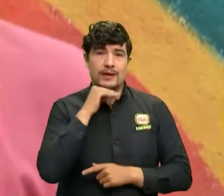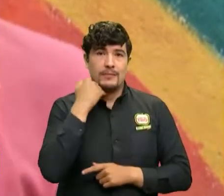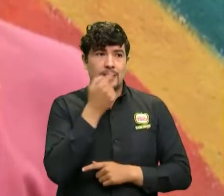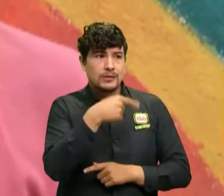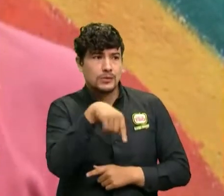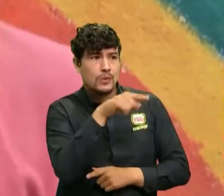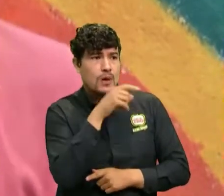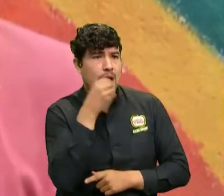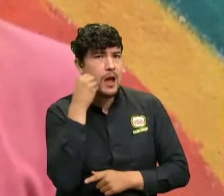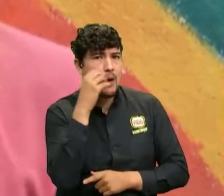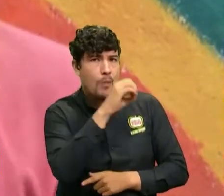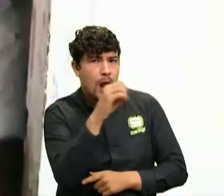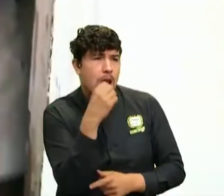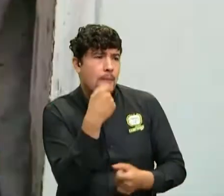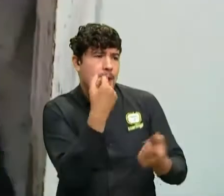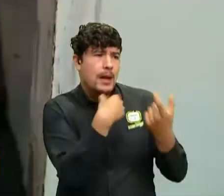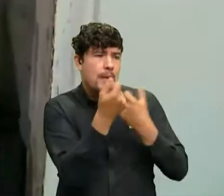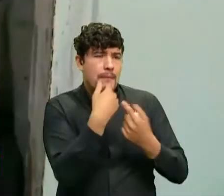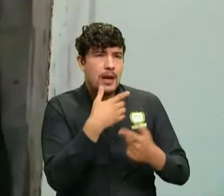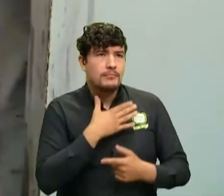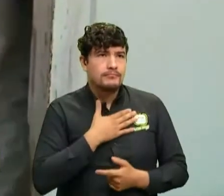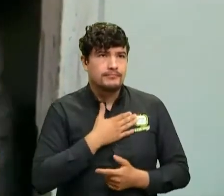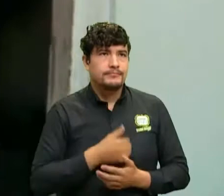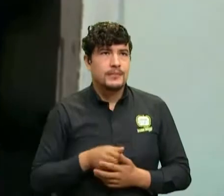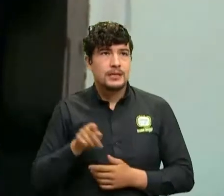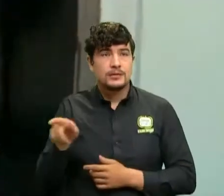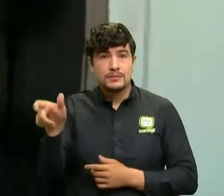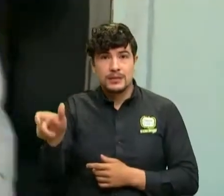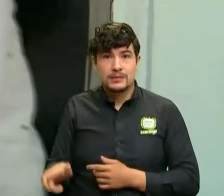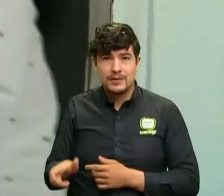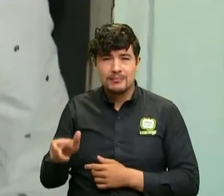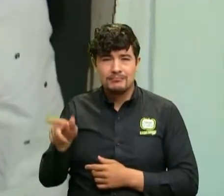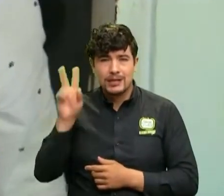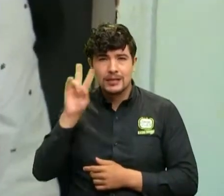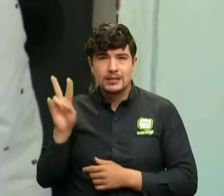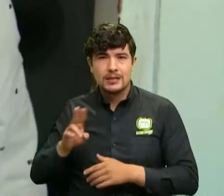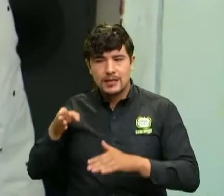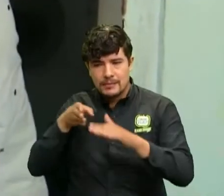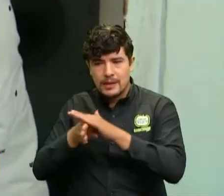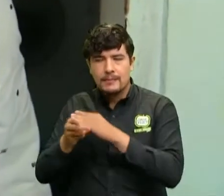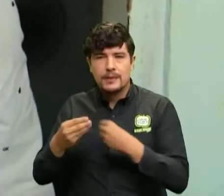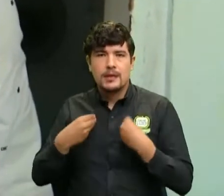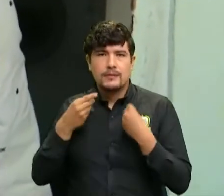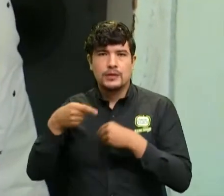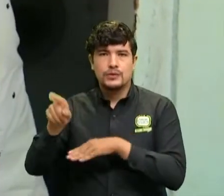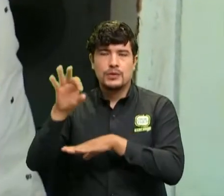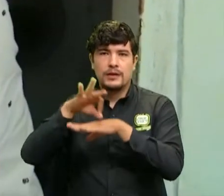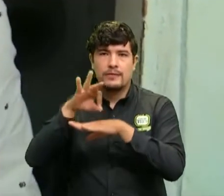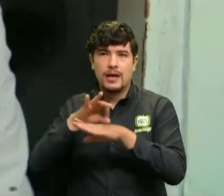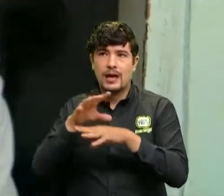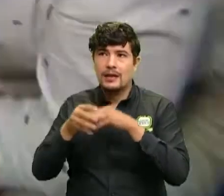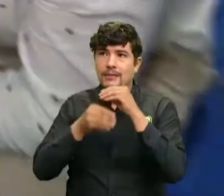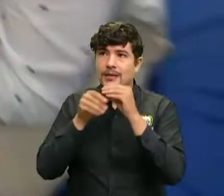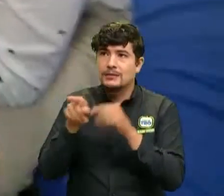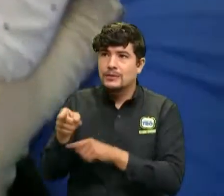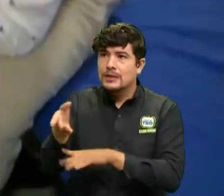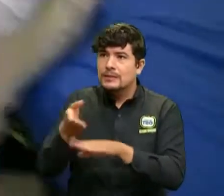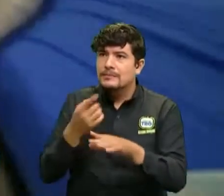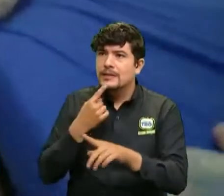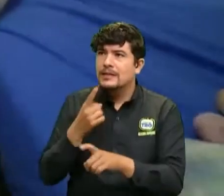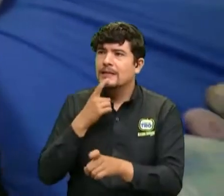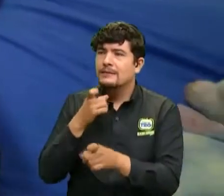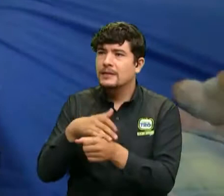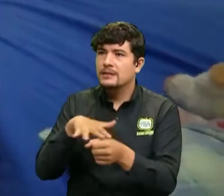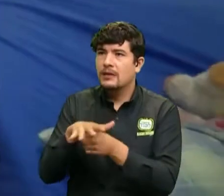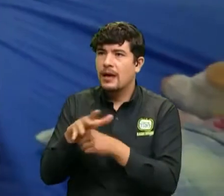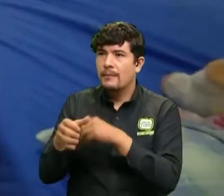los abuelos preguntan por mí. Lucio es un migrante que habita en la fundación, quien asegura que ha contado con el apoyo incondicional de Nelson